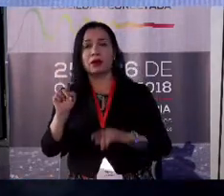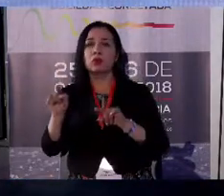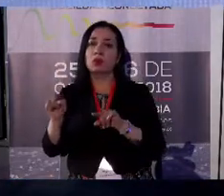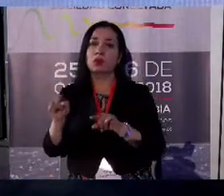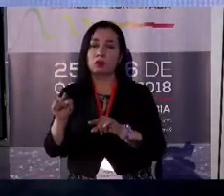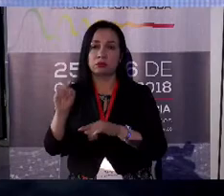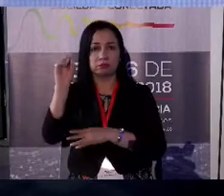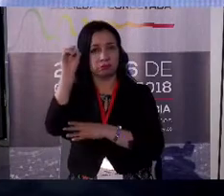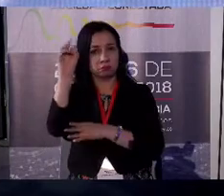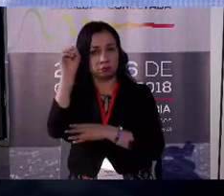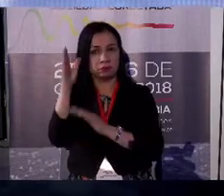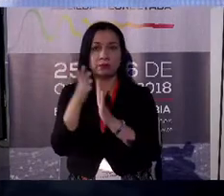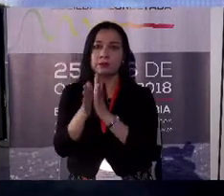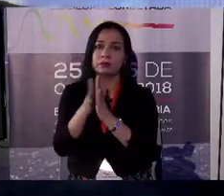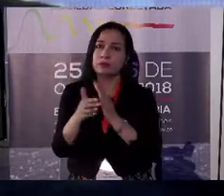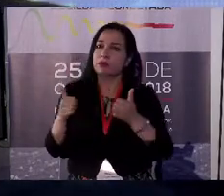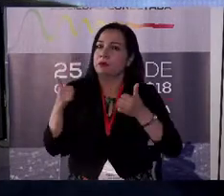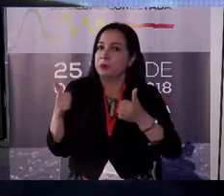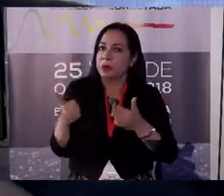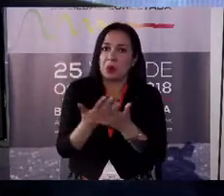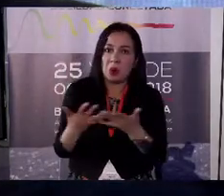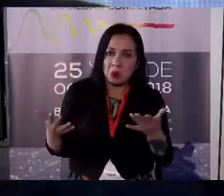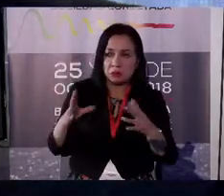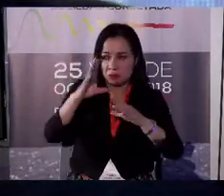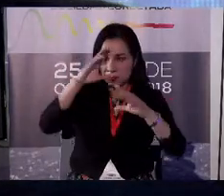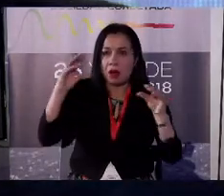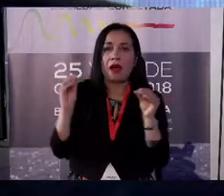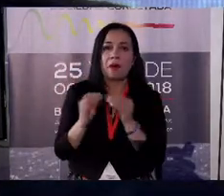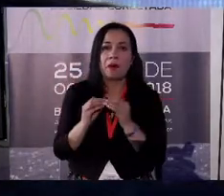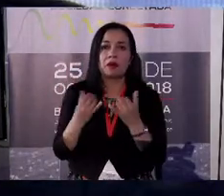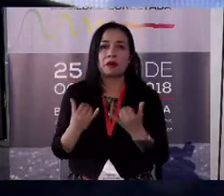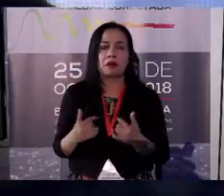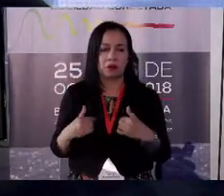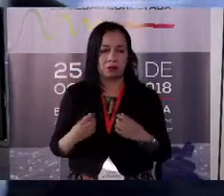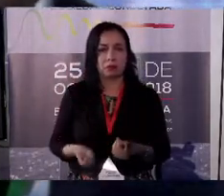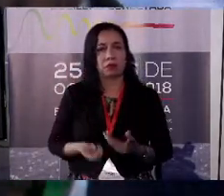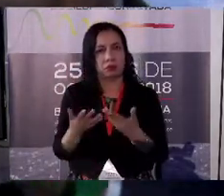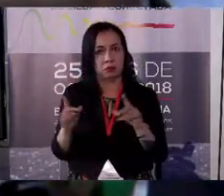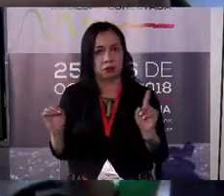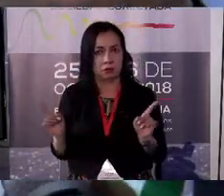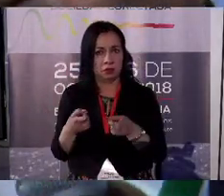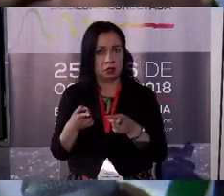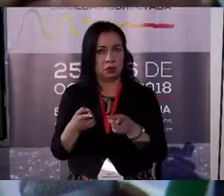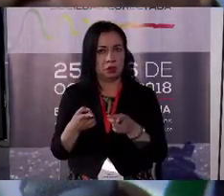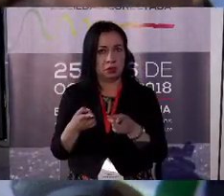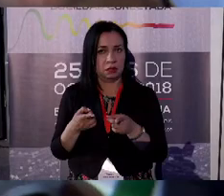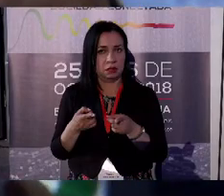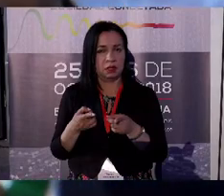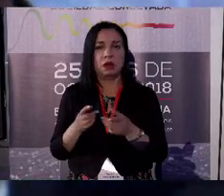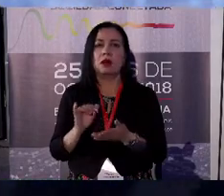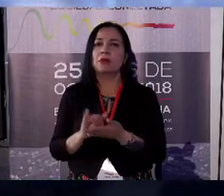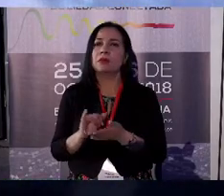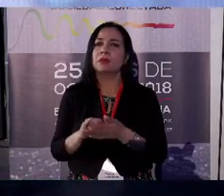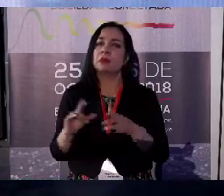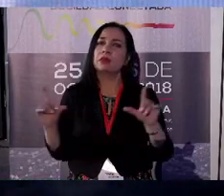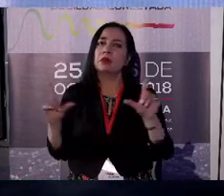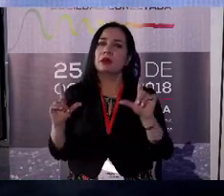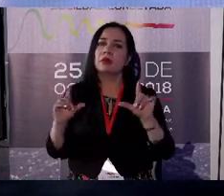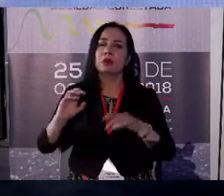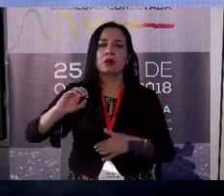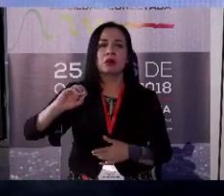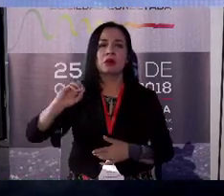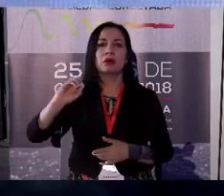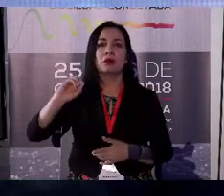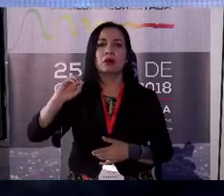cosas en común. Mi parte va a ser dar un resumen de la evolución hacia quinta generación.